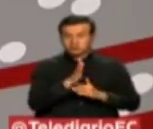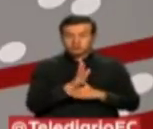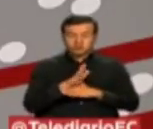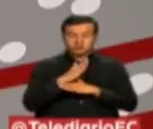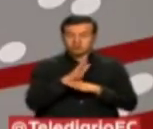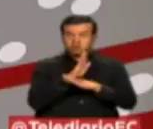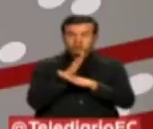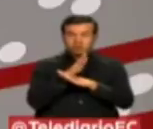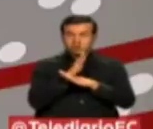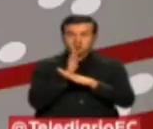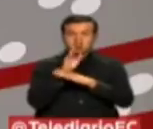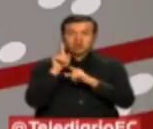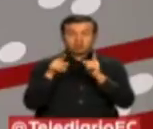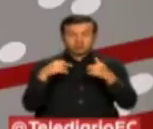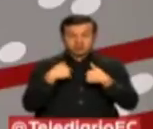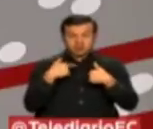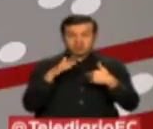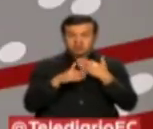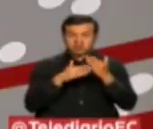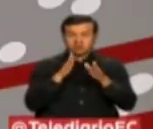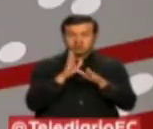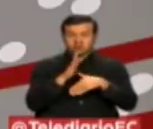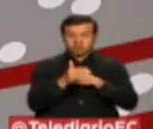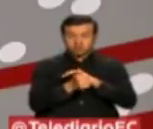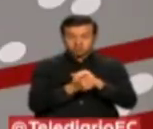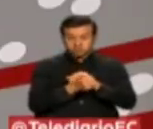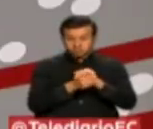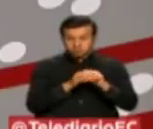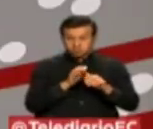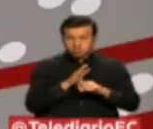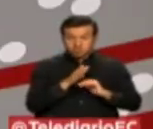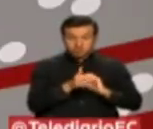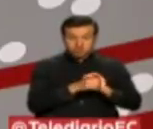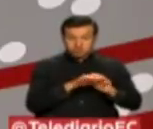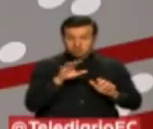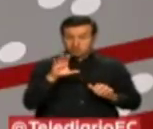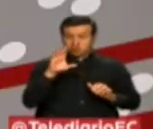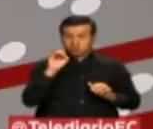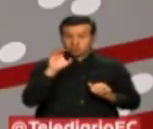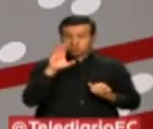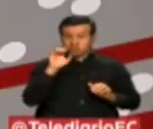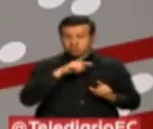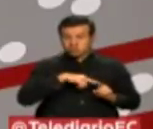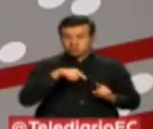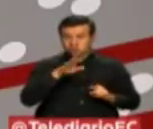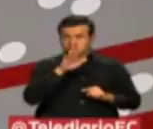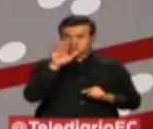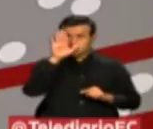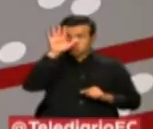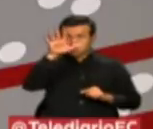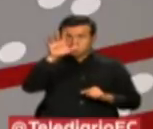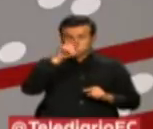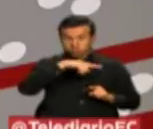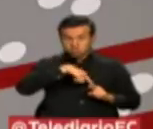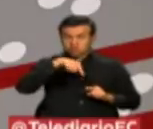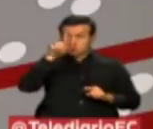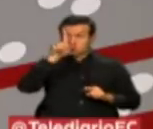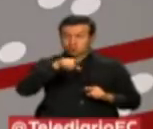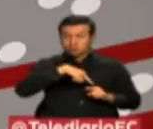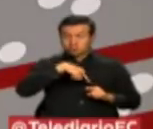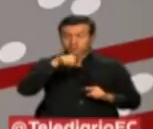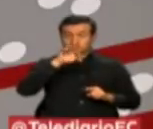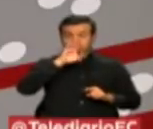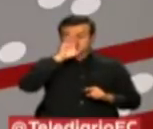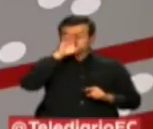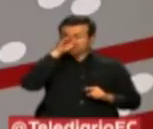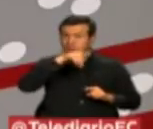que inclusive desde las tortugas utilizan desde Galápagos a Isla de Cocos en sus procesos de reproducción que se llevan a